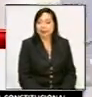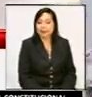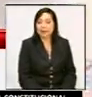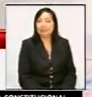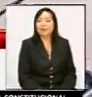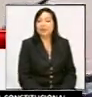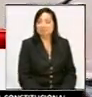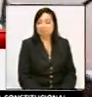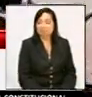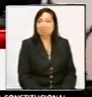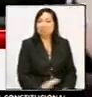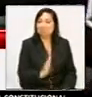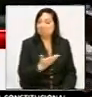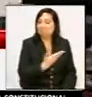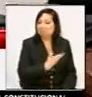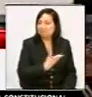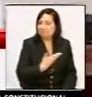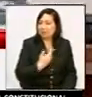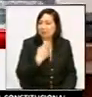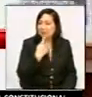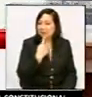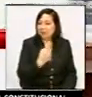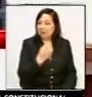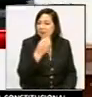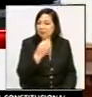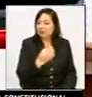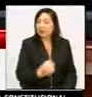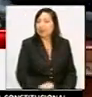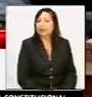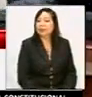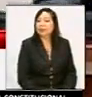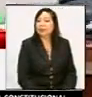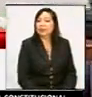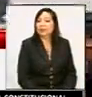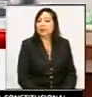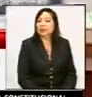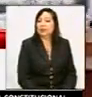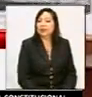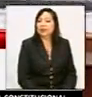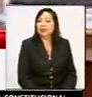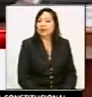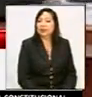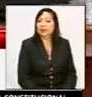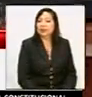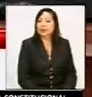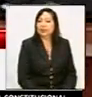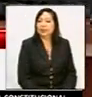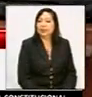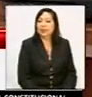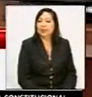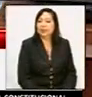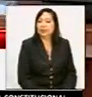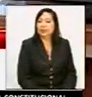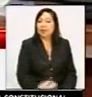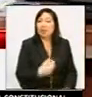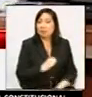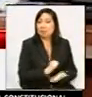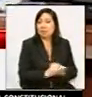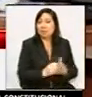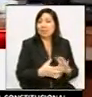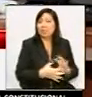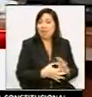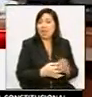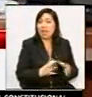Muchas gracias. A través de Presidencia, para señalar justamente como nos planteaba el congresista Aguilar, nosotros desde agosto de este